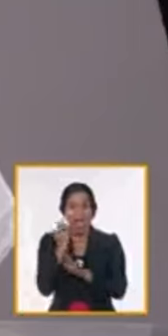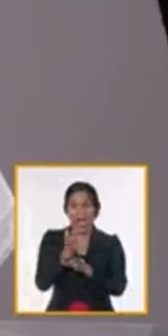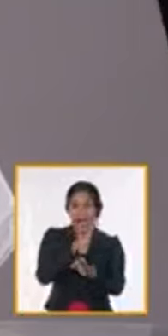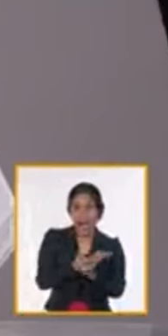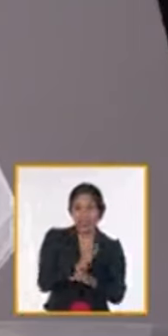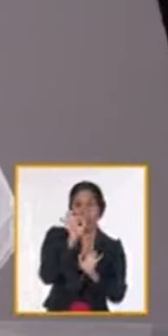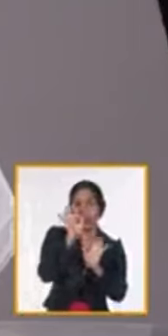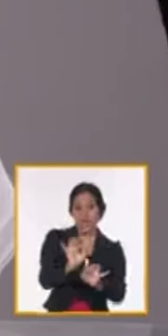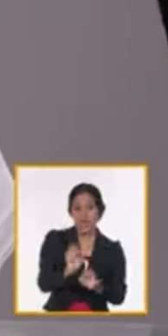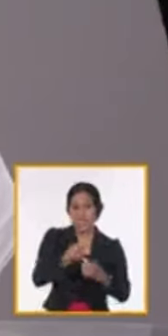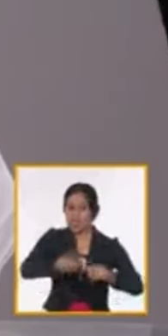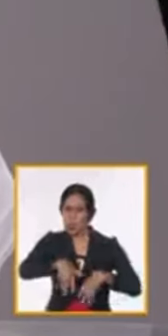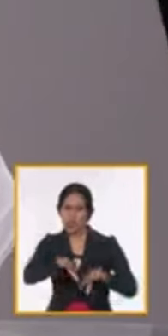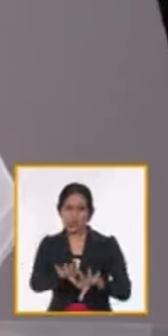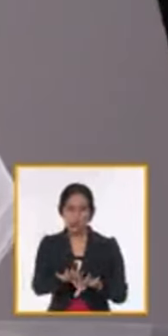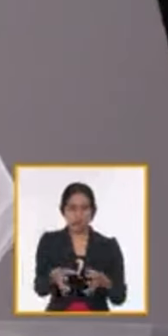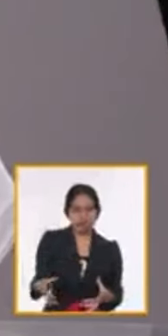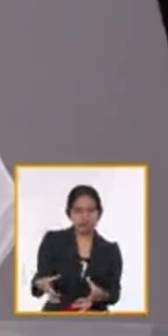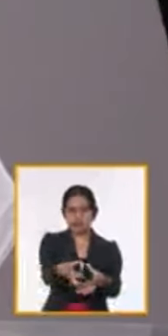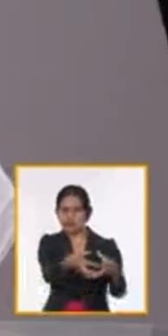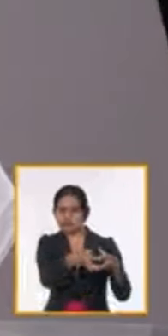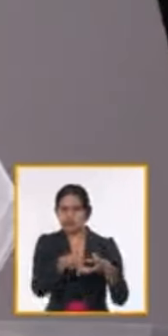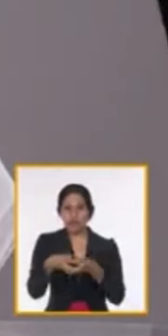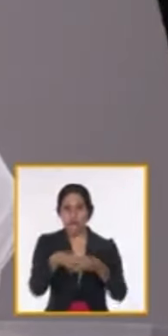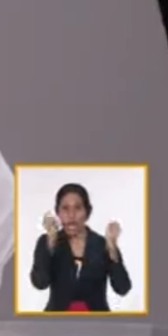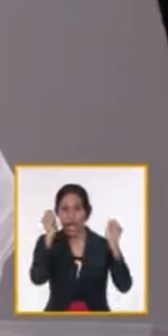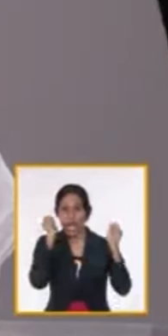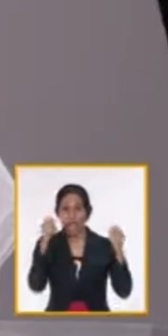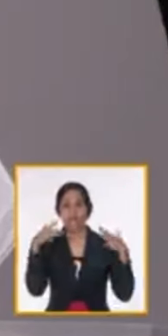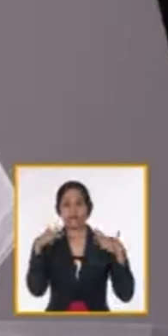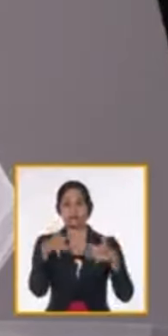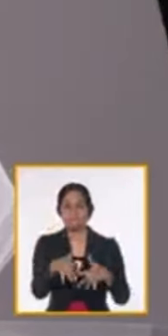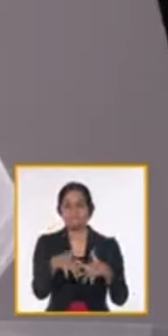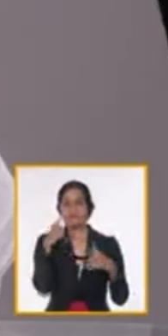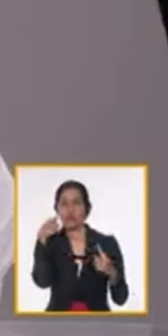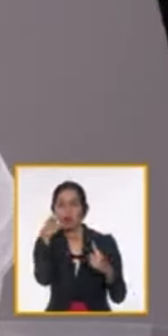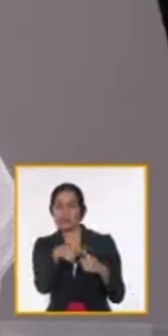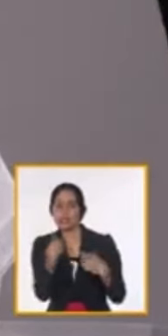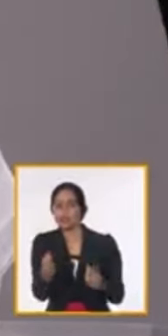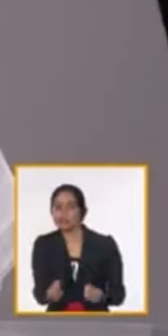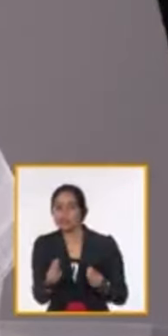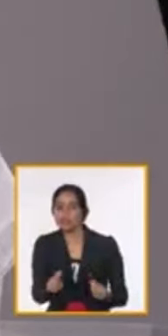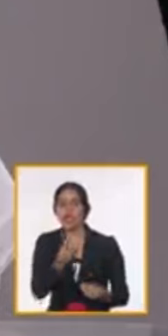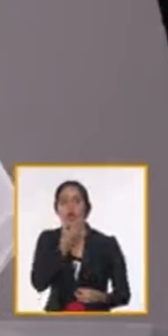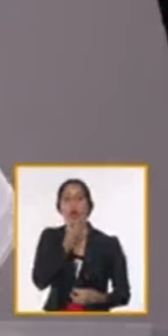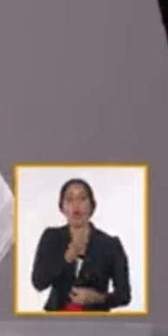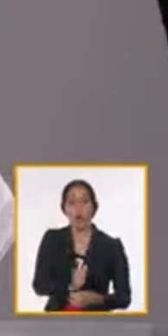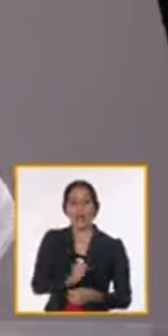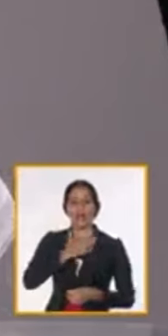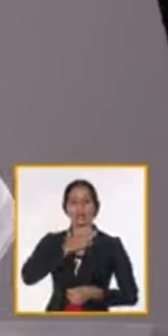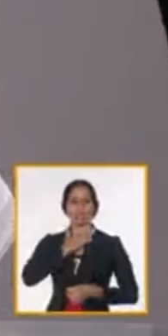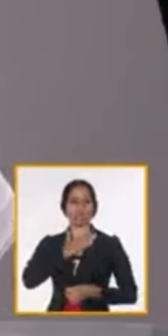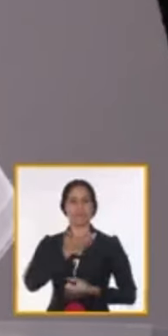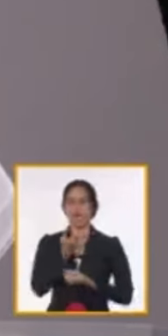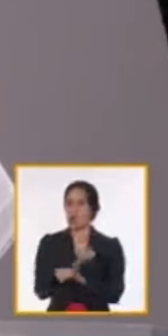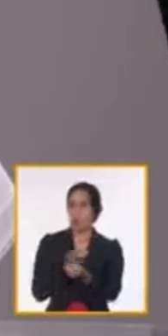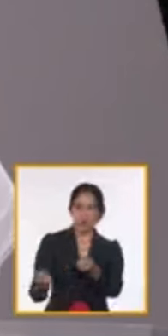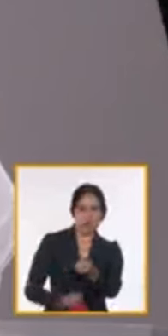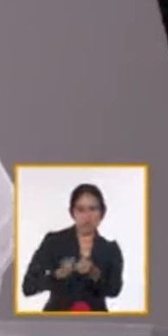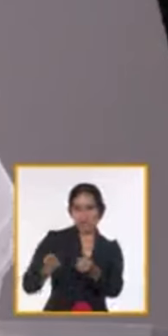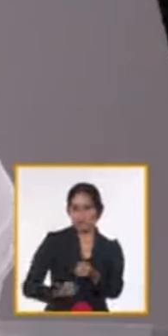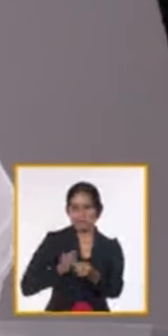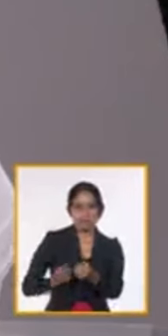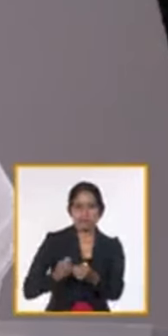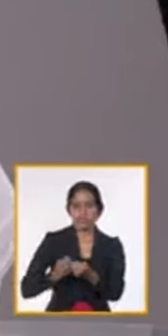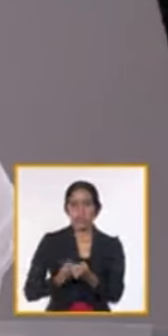está indicando que los estudiantes ven su propia lucha conectada